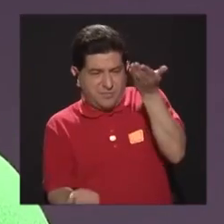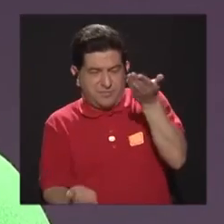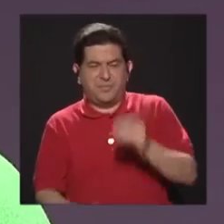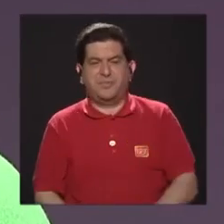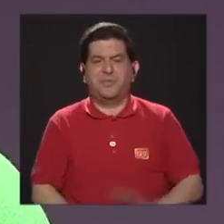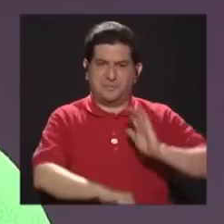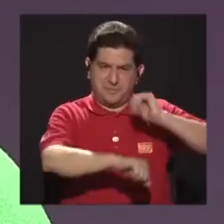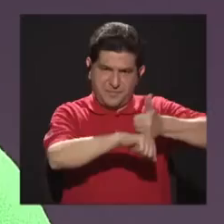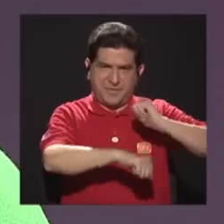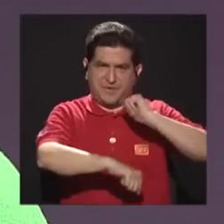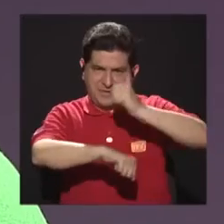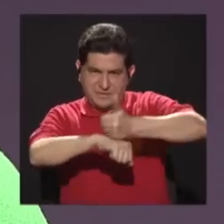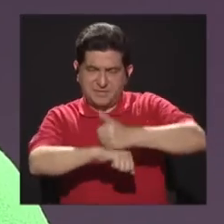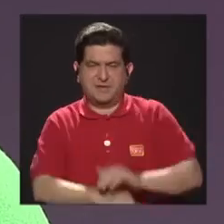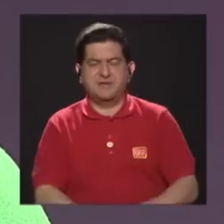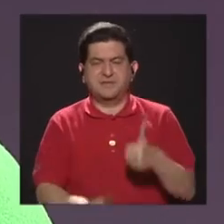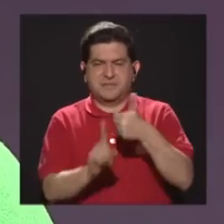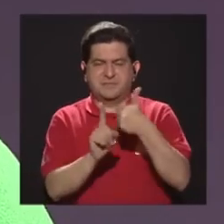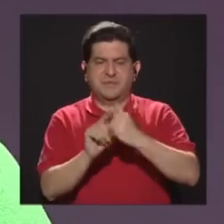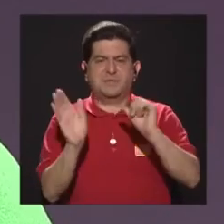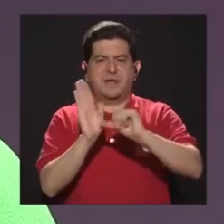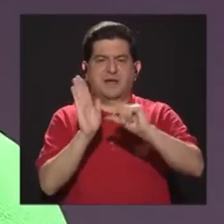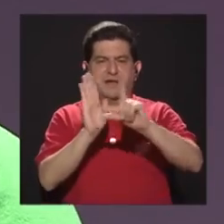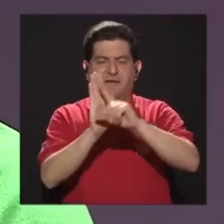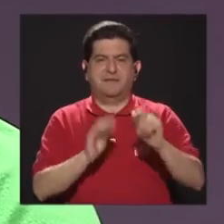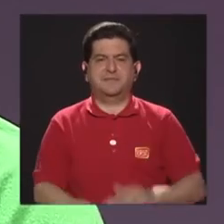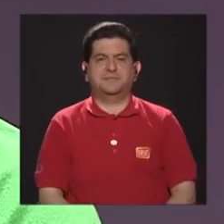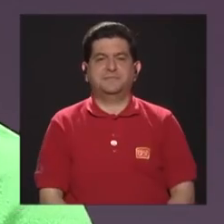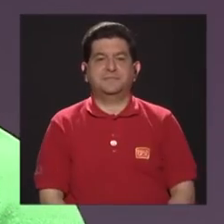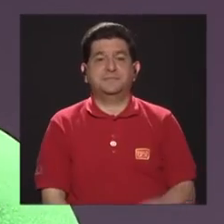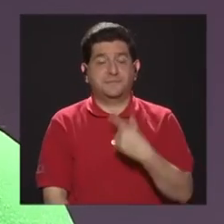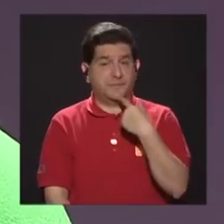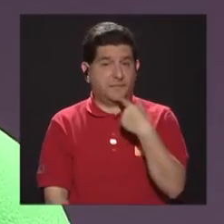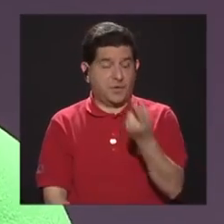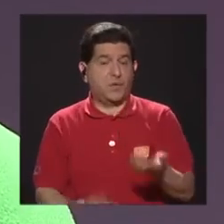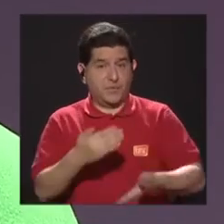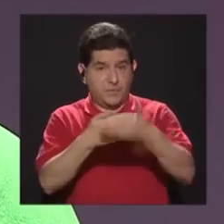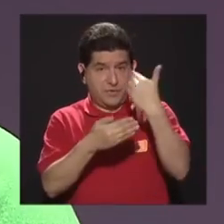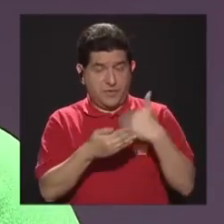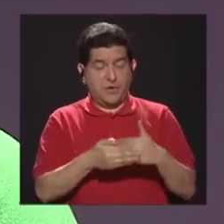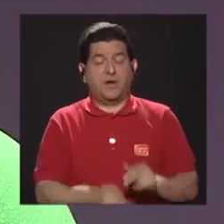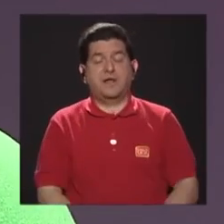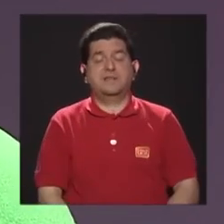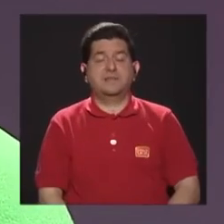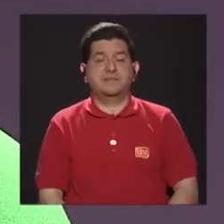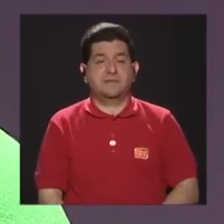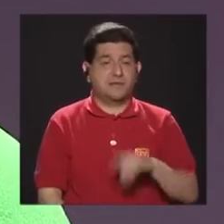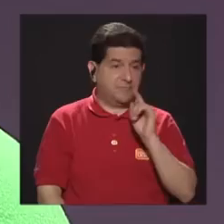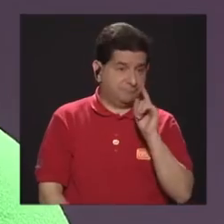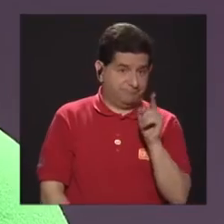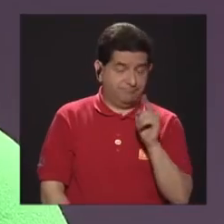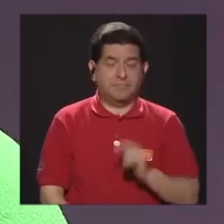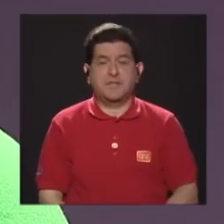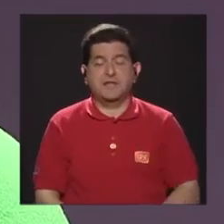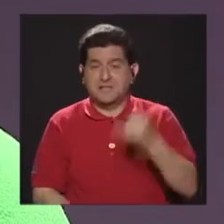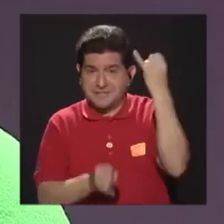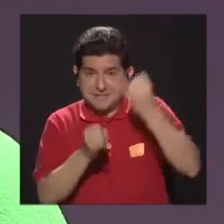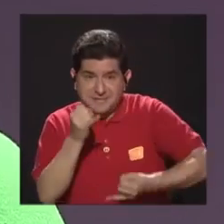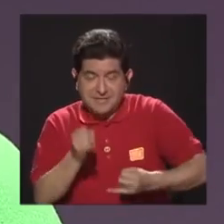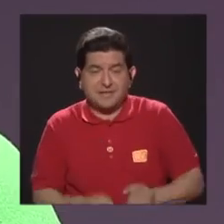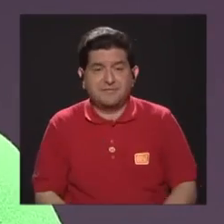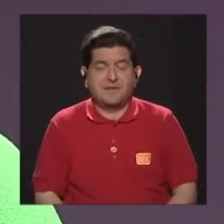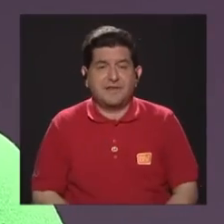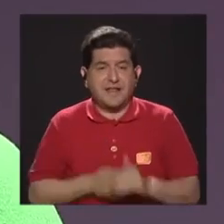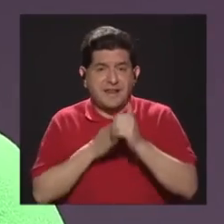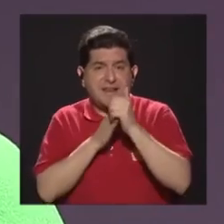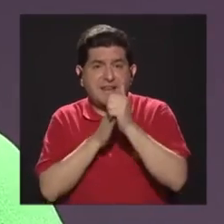a la conformación de la misma Asamblea. Y como decía Nielsen, si finalmente los encabezamientos